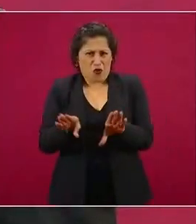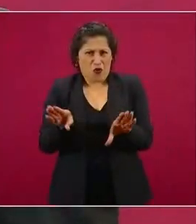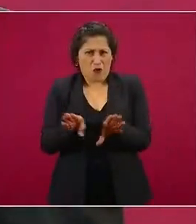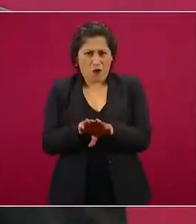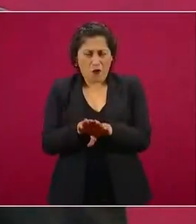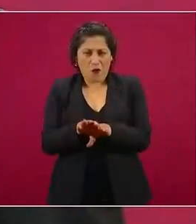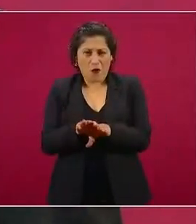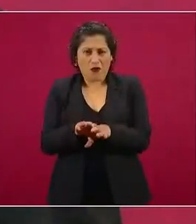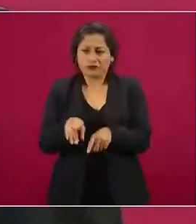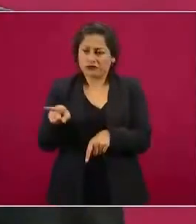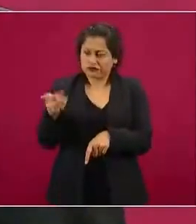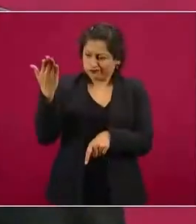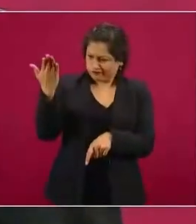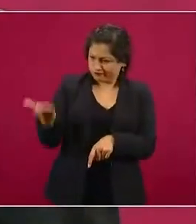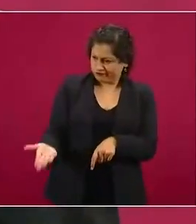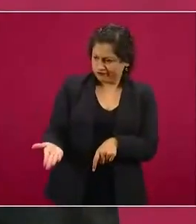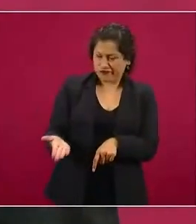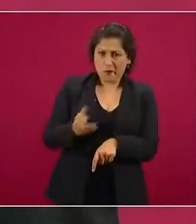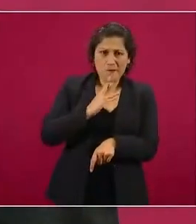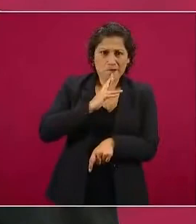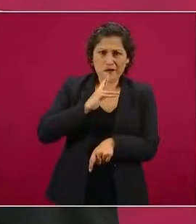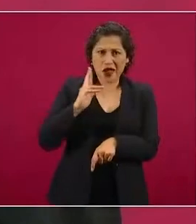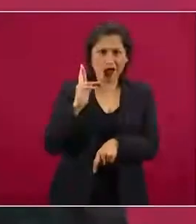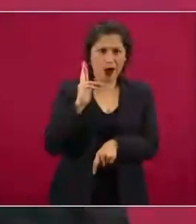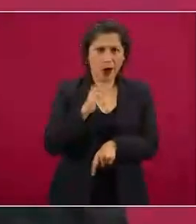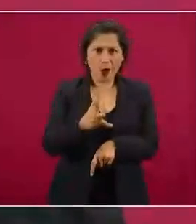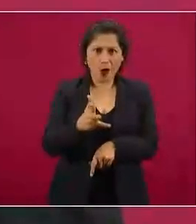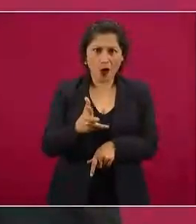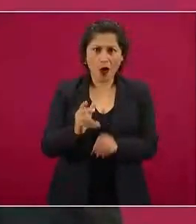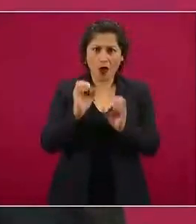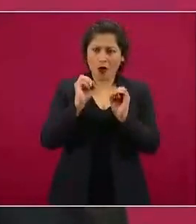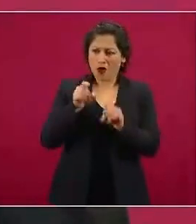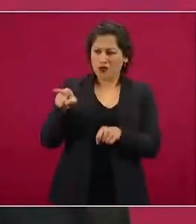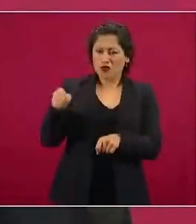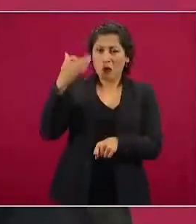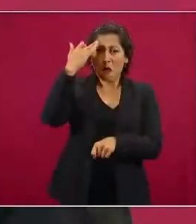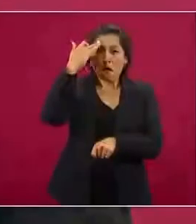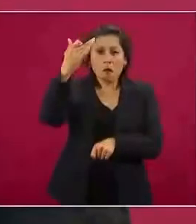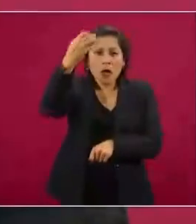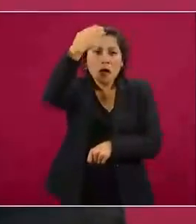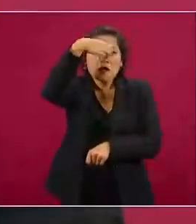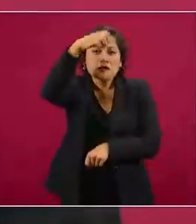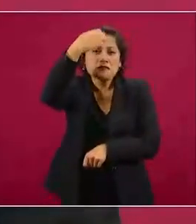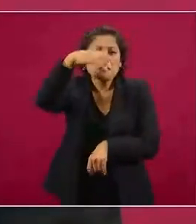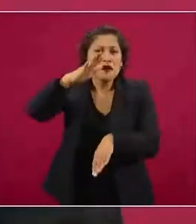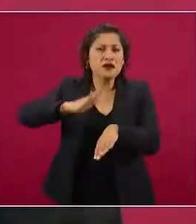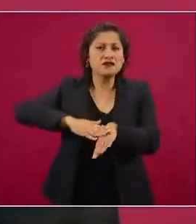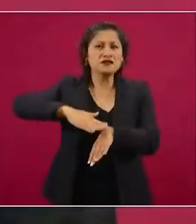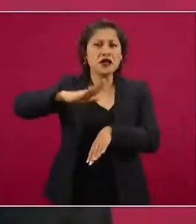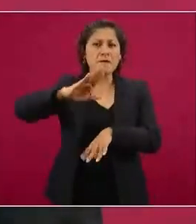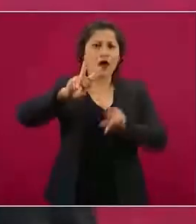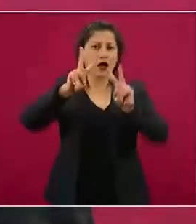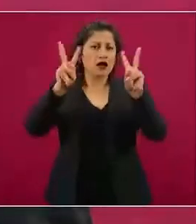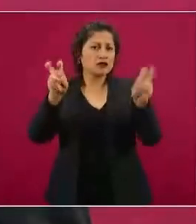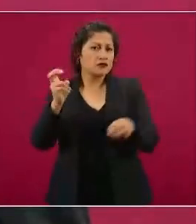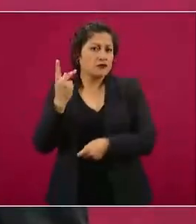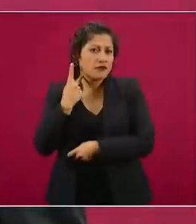Si tú tienes más méritos, si tú tienes más tiempo en la militancia,